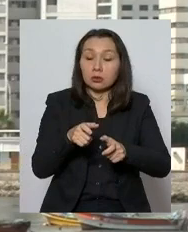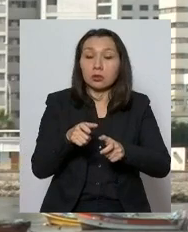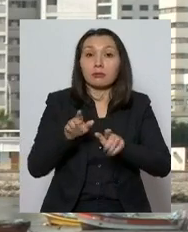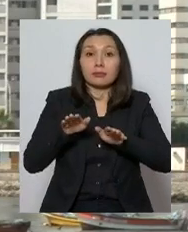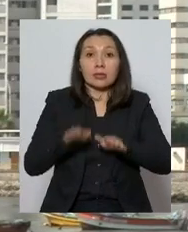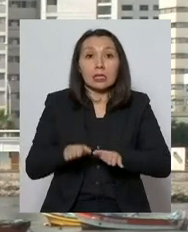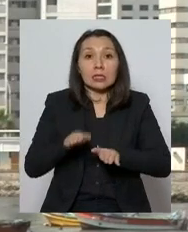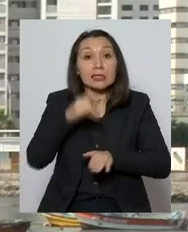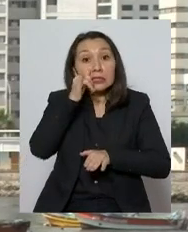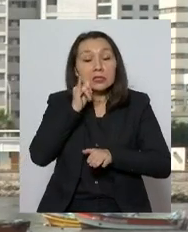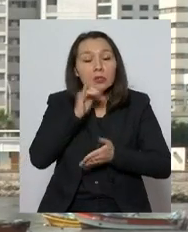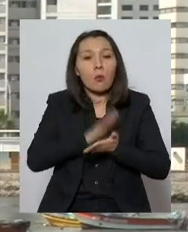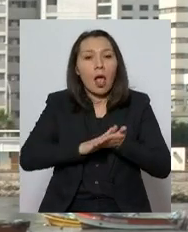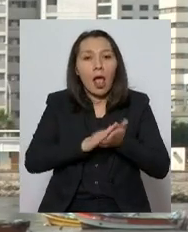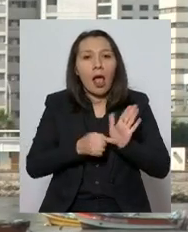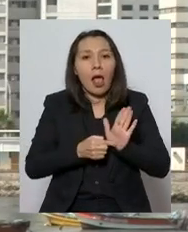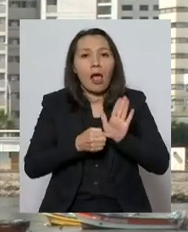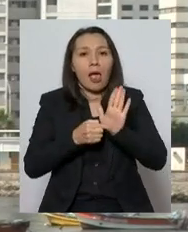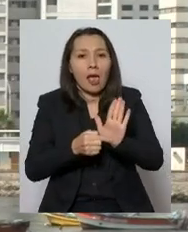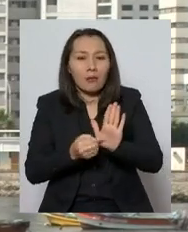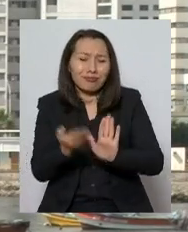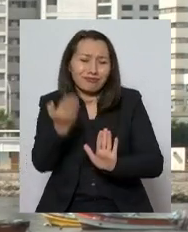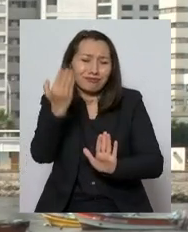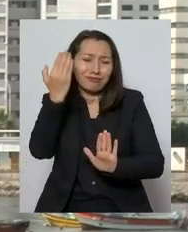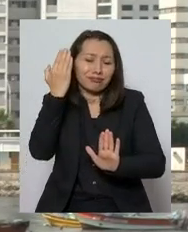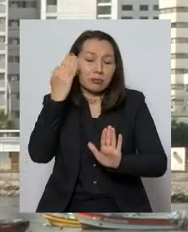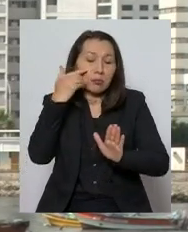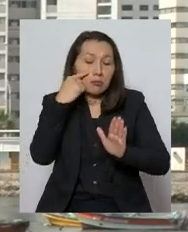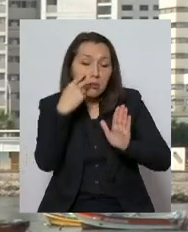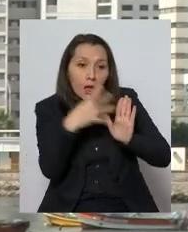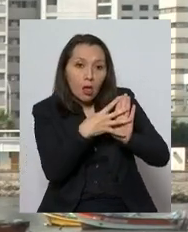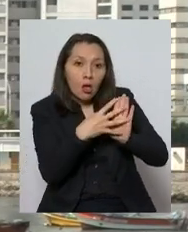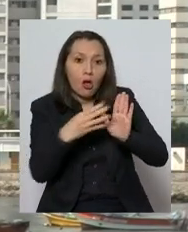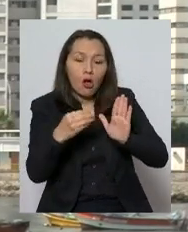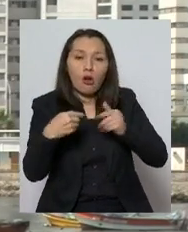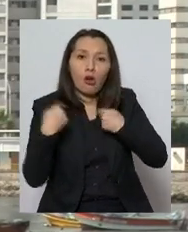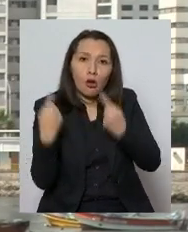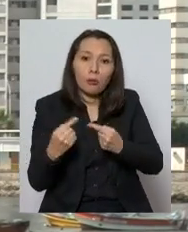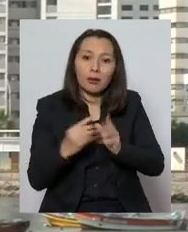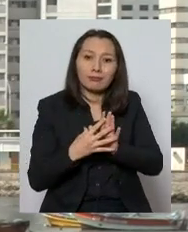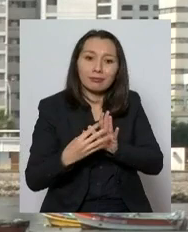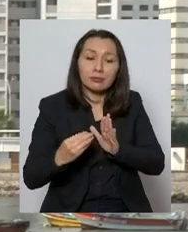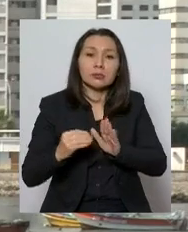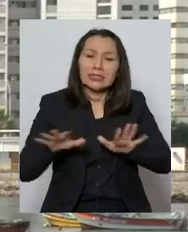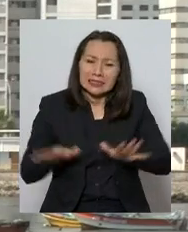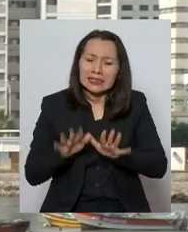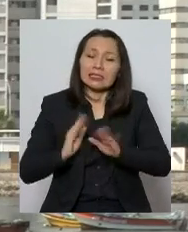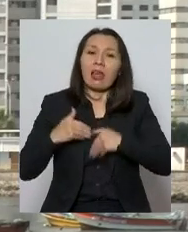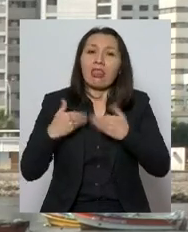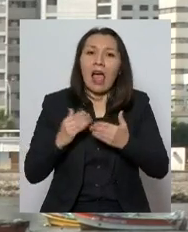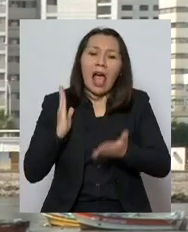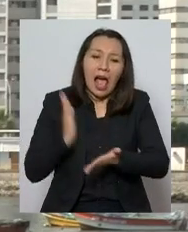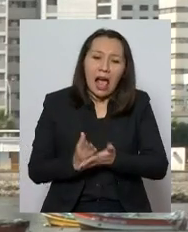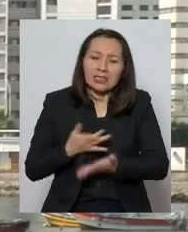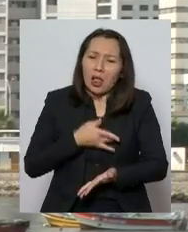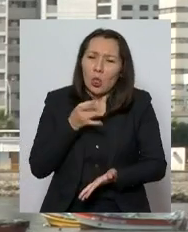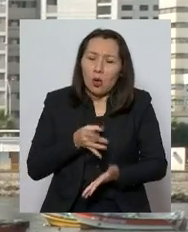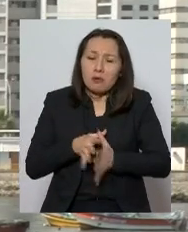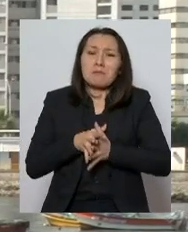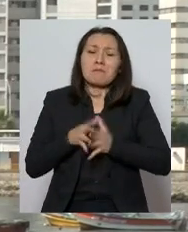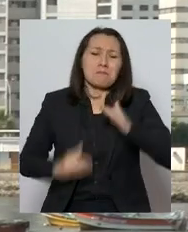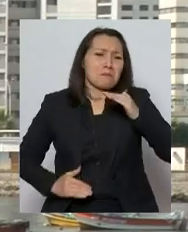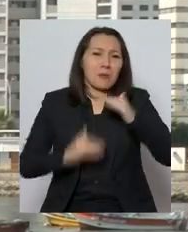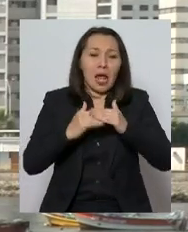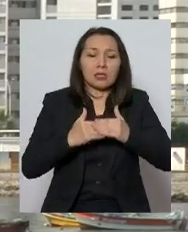Iquique un ejemplo que debemos seguir. Tenemos que dar hasta que nos duela el máximo